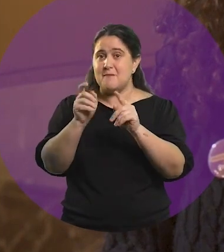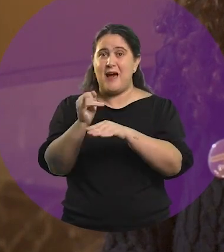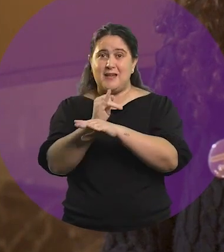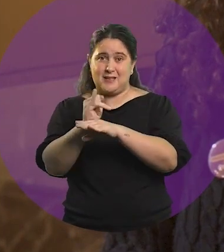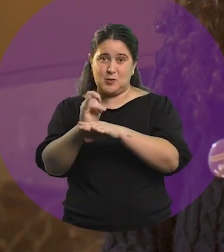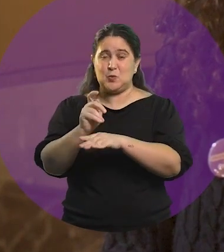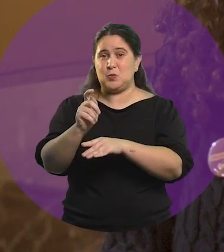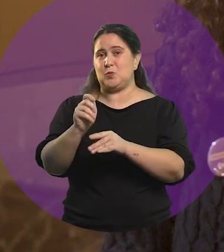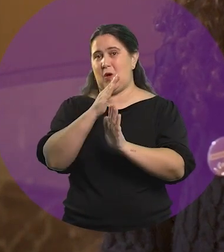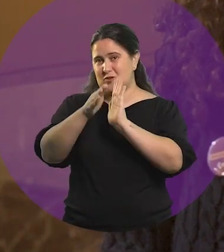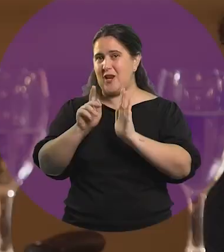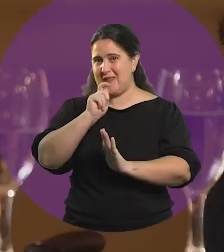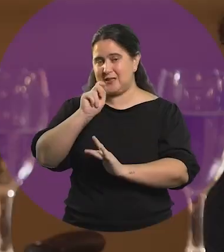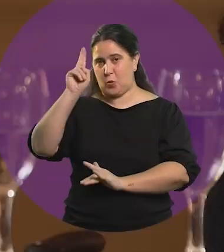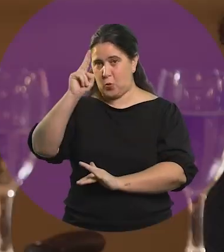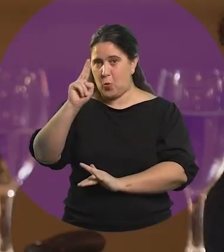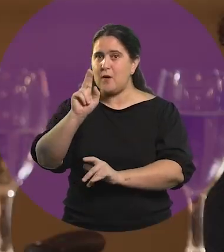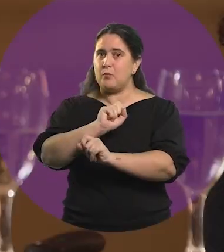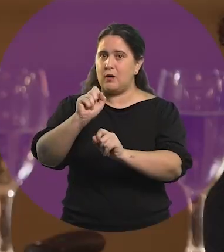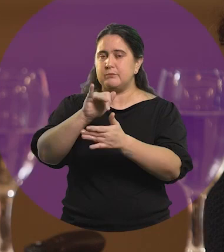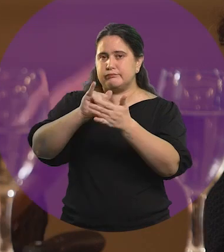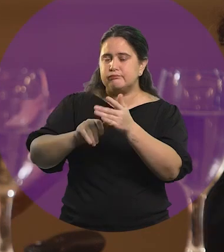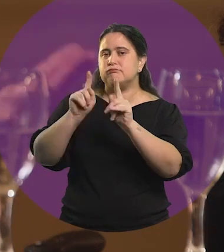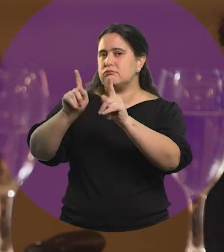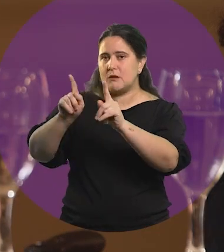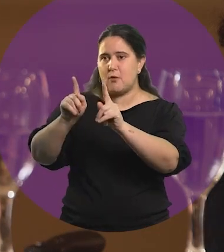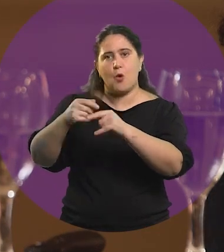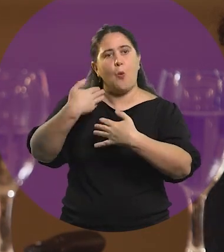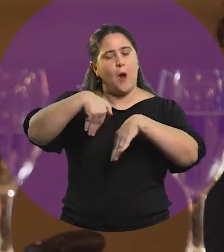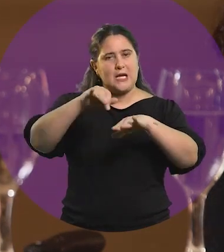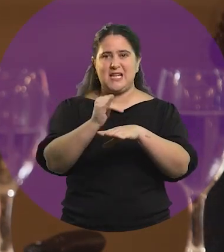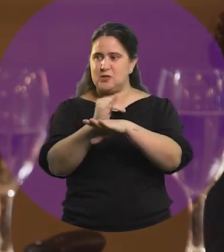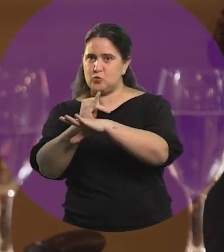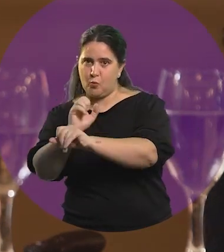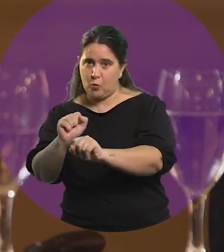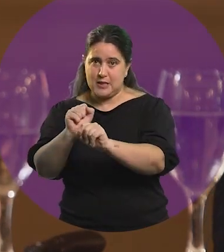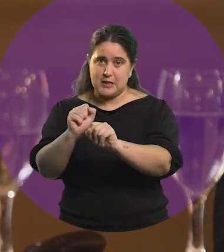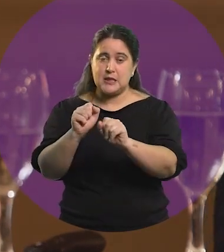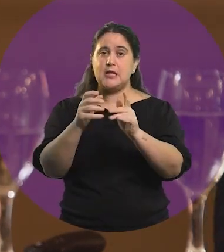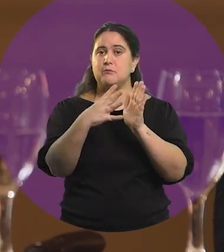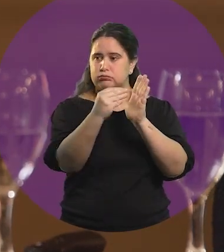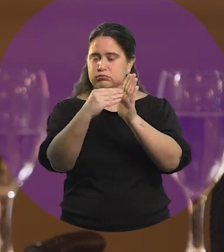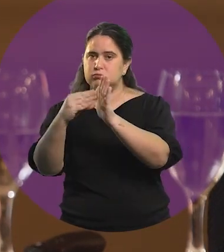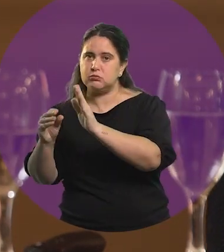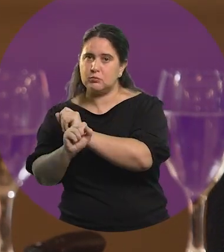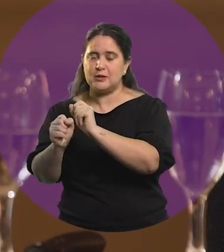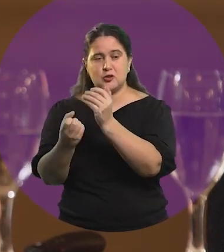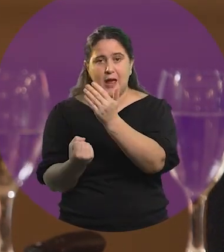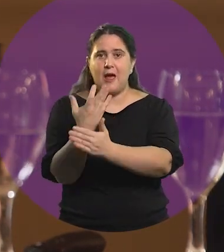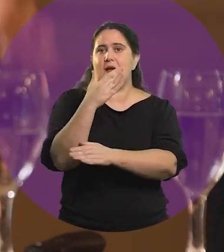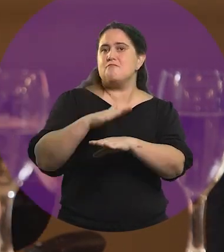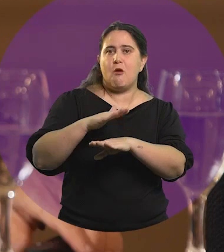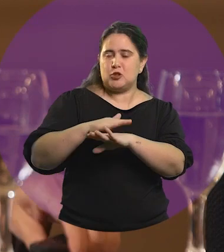el Instituto Nacional de Estadísticas de Uruguay, ¿sí? Se la puede aplicar cualquier institución, el código es replicable, y ya al